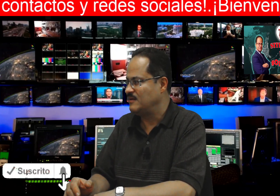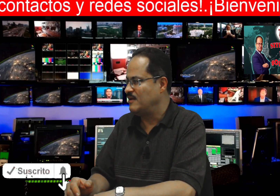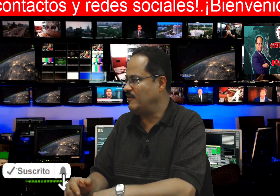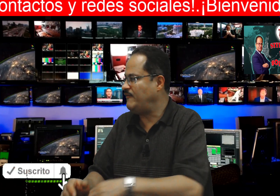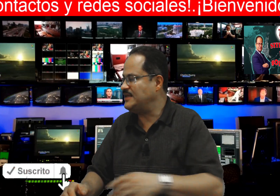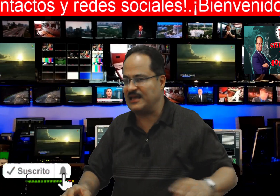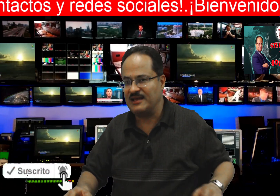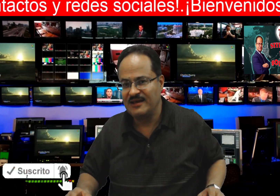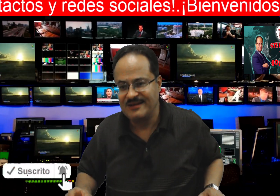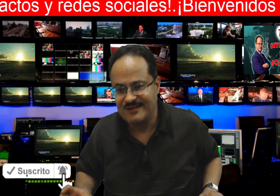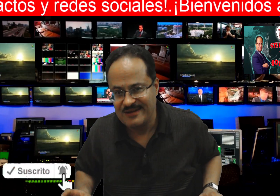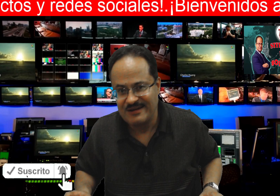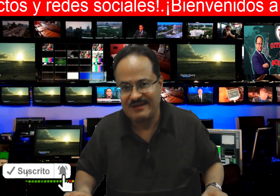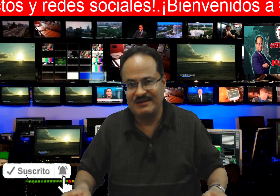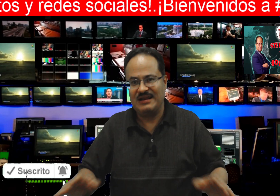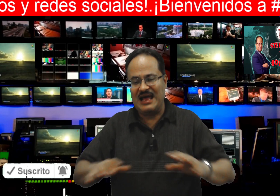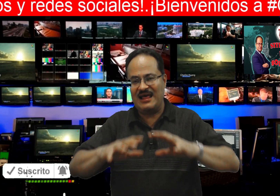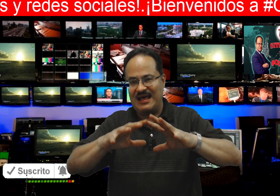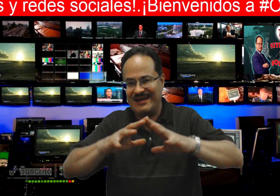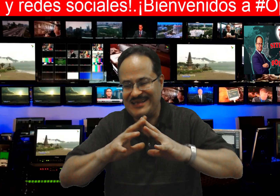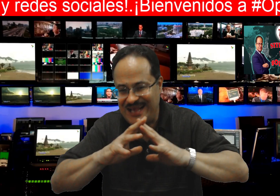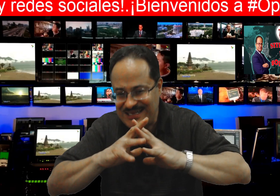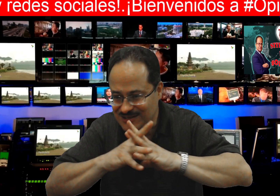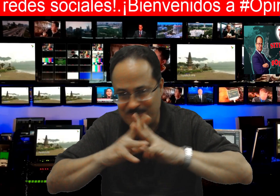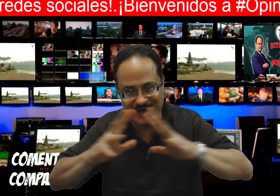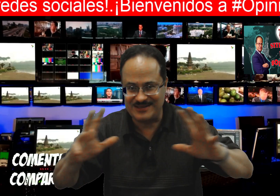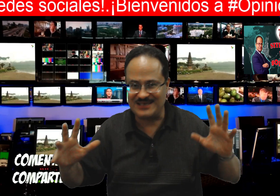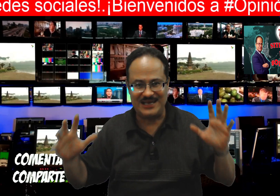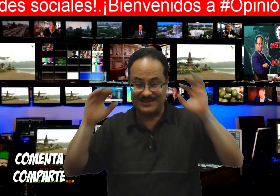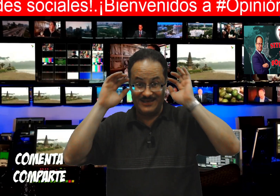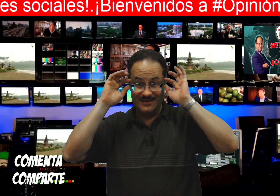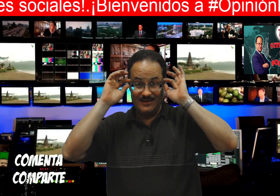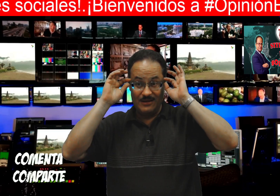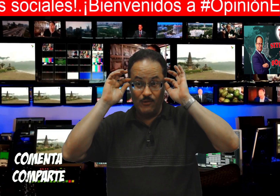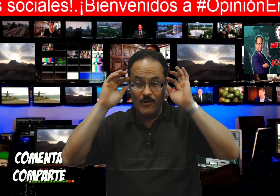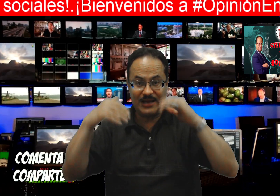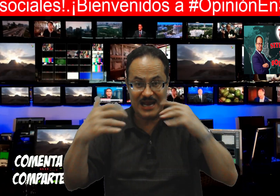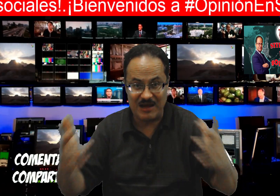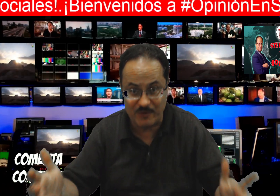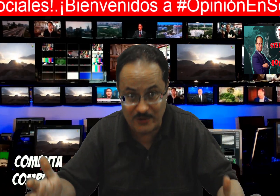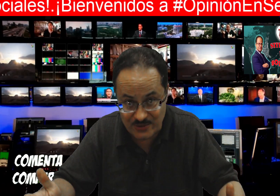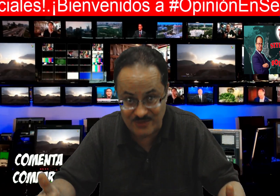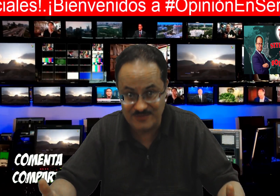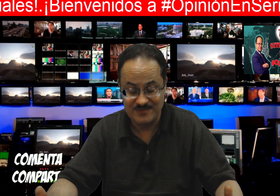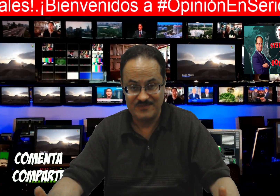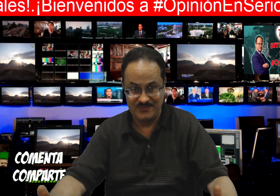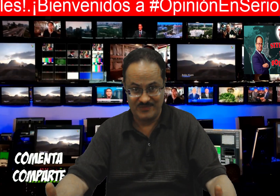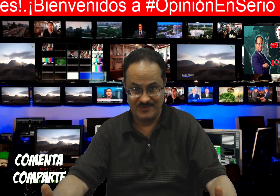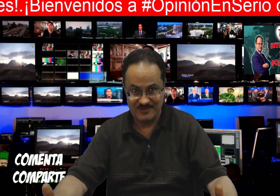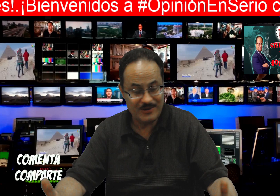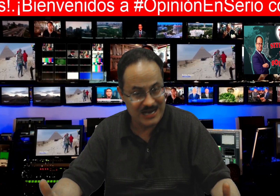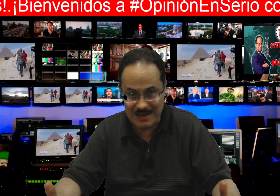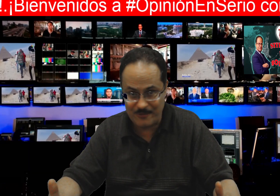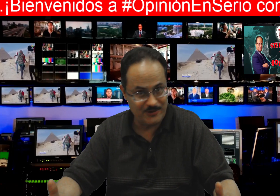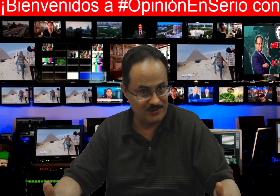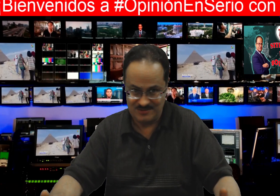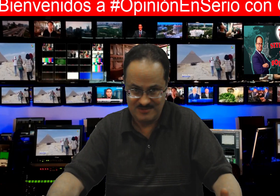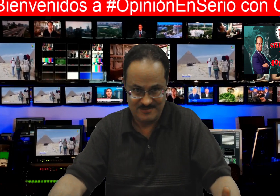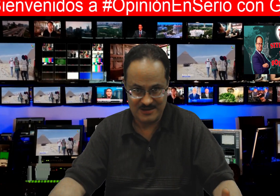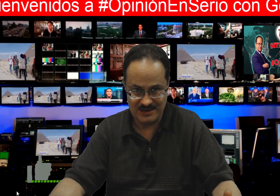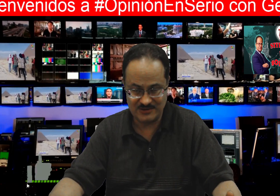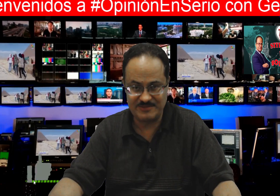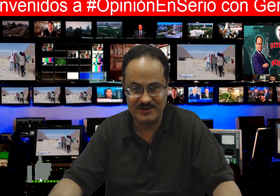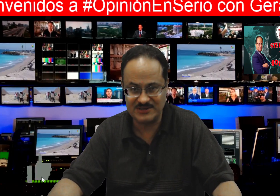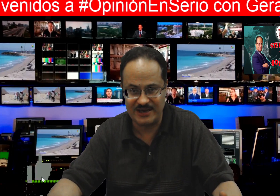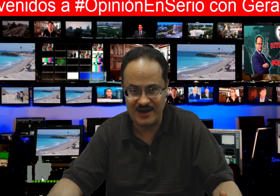luego fíjense la es super interesante urge el apoyo urge el apoyo